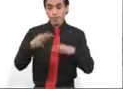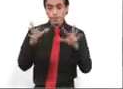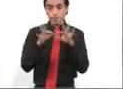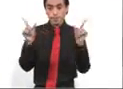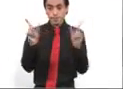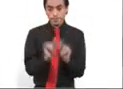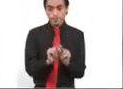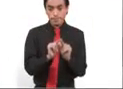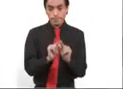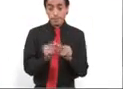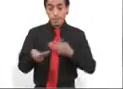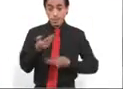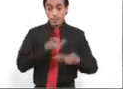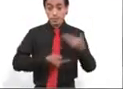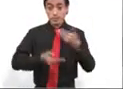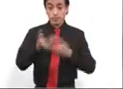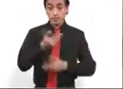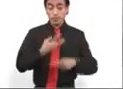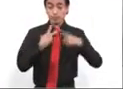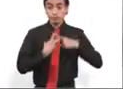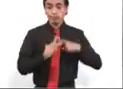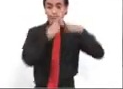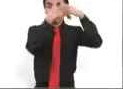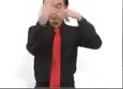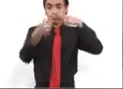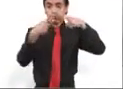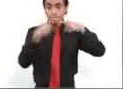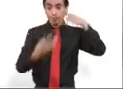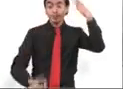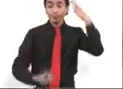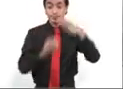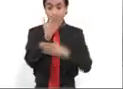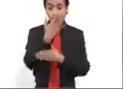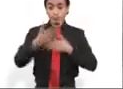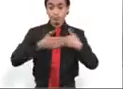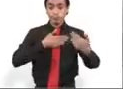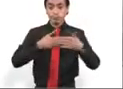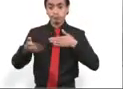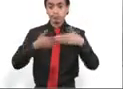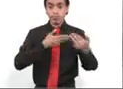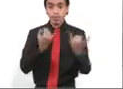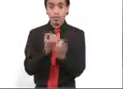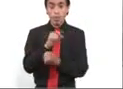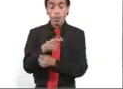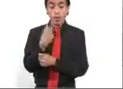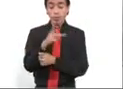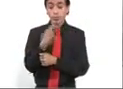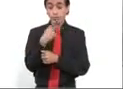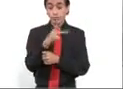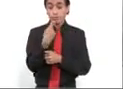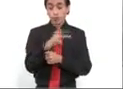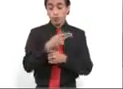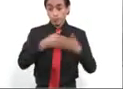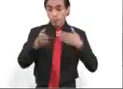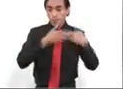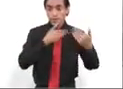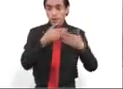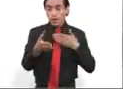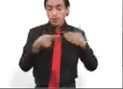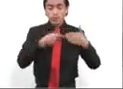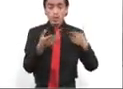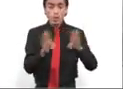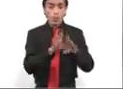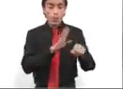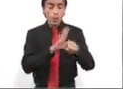el servicio de trolebús elevado es un servicio nuevo, innovador y que parte de su innovación consiste en